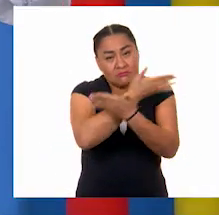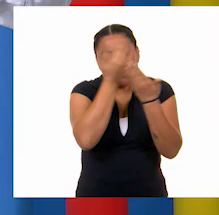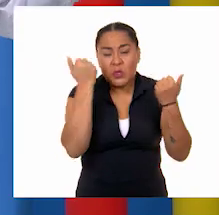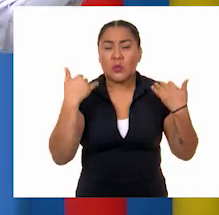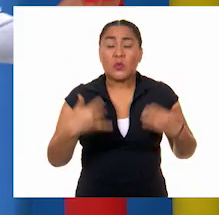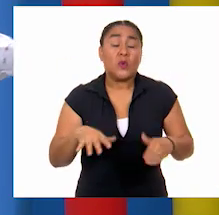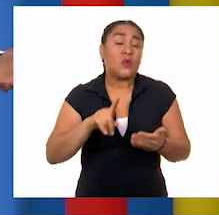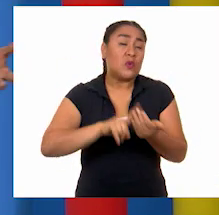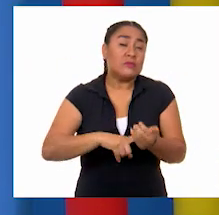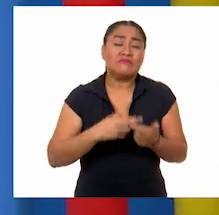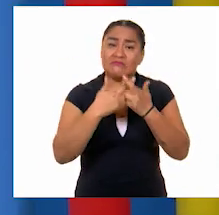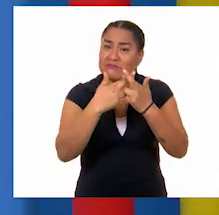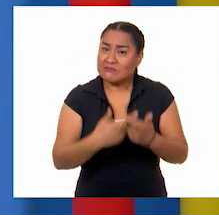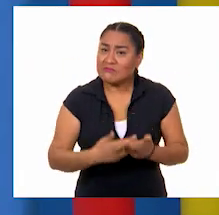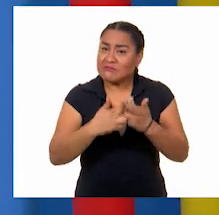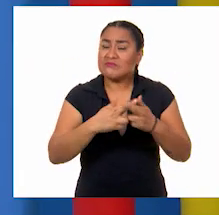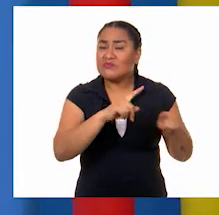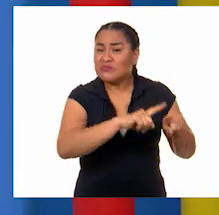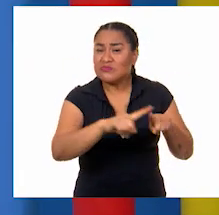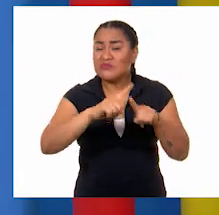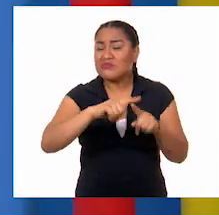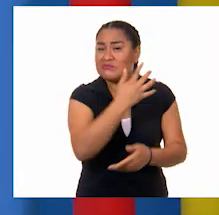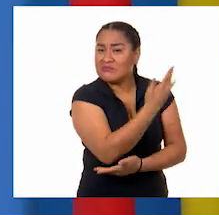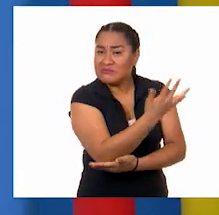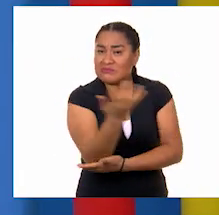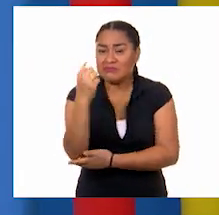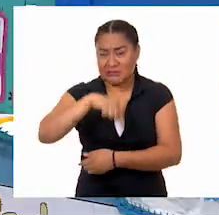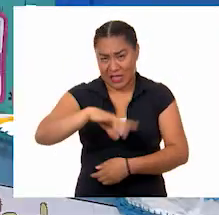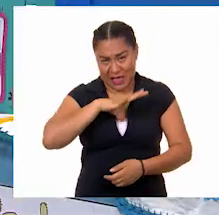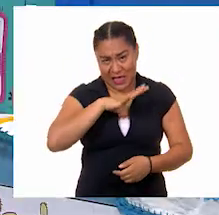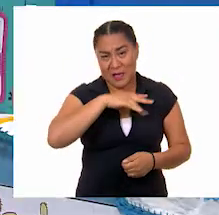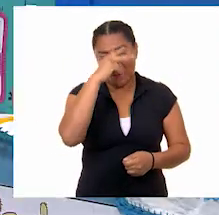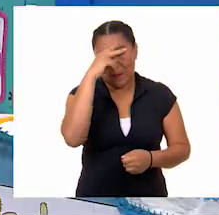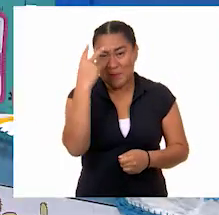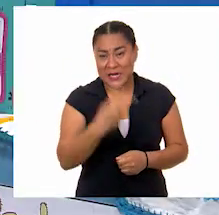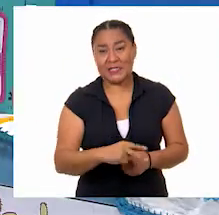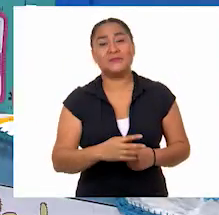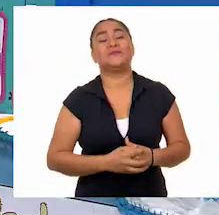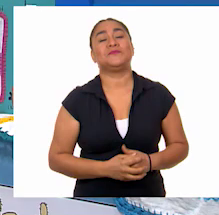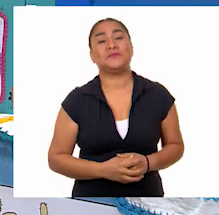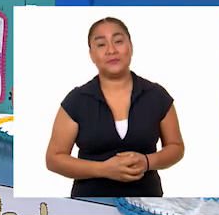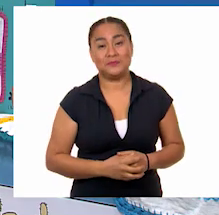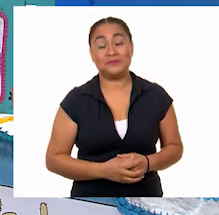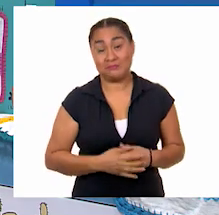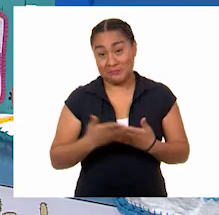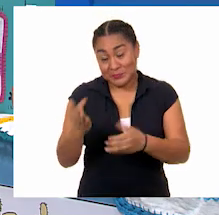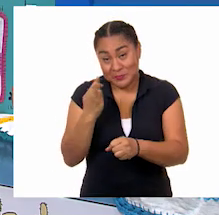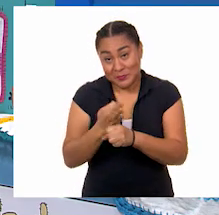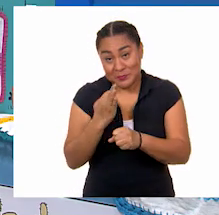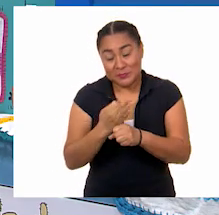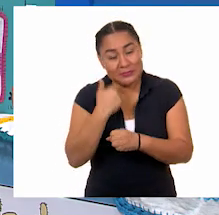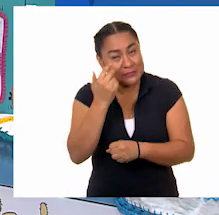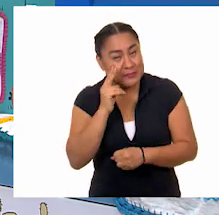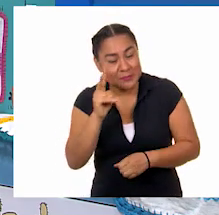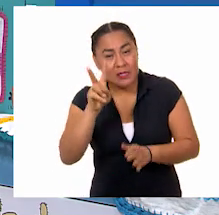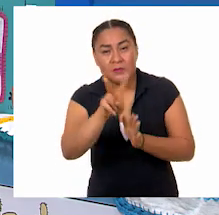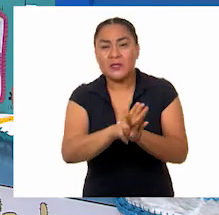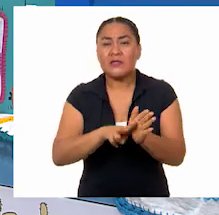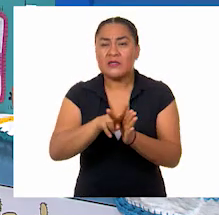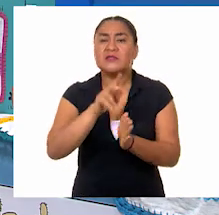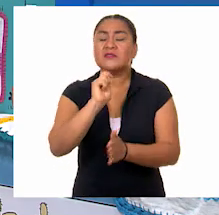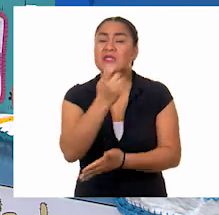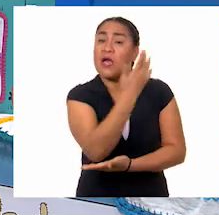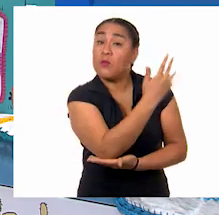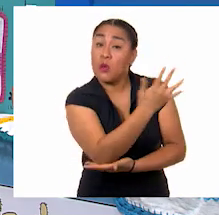las riquezas naturales que tenemos en el país. Entonces, vamos inmediatamente con el video sobre el bosque